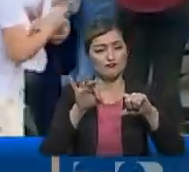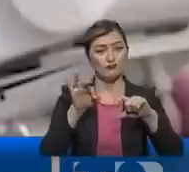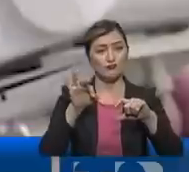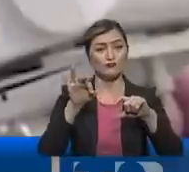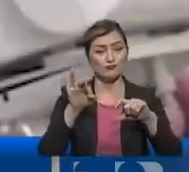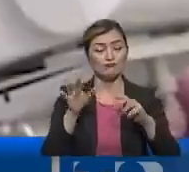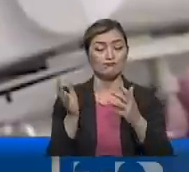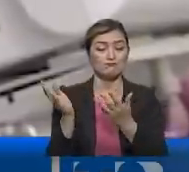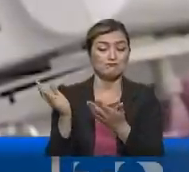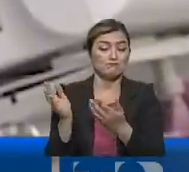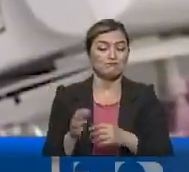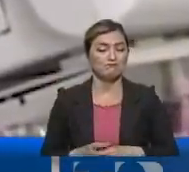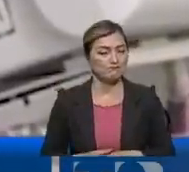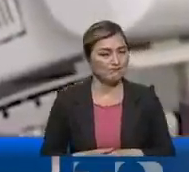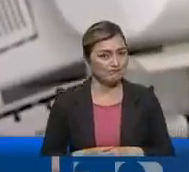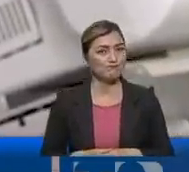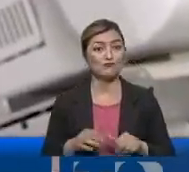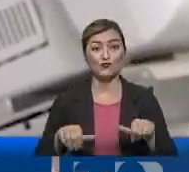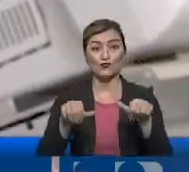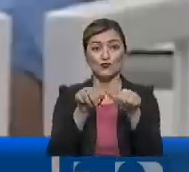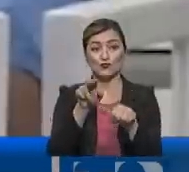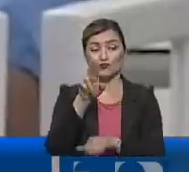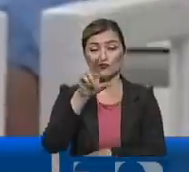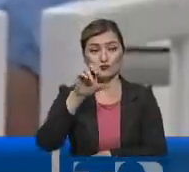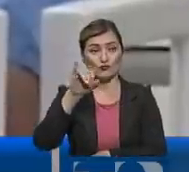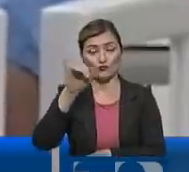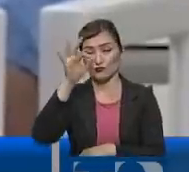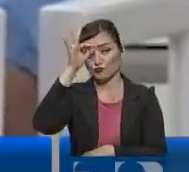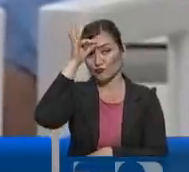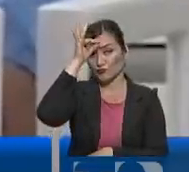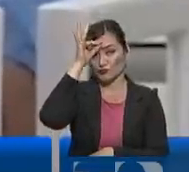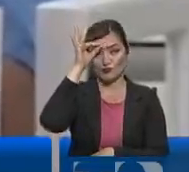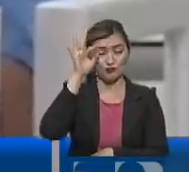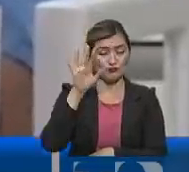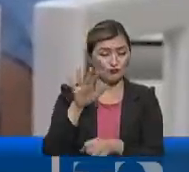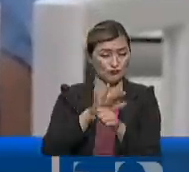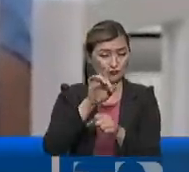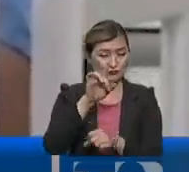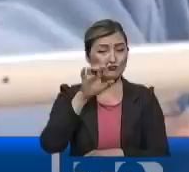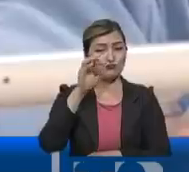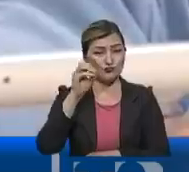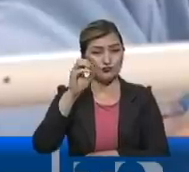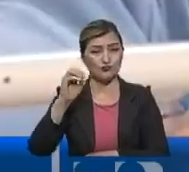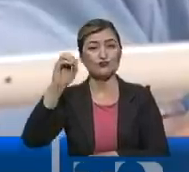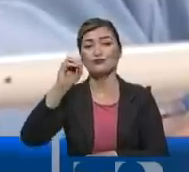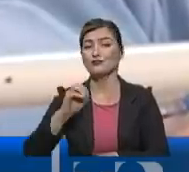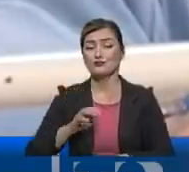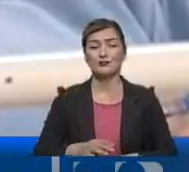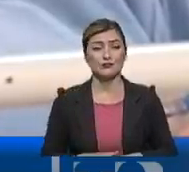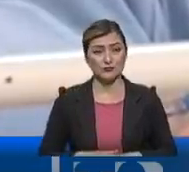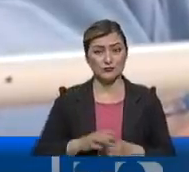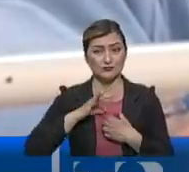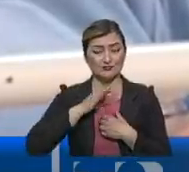provincia de Sáchila y esto se ve reflejado en el área UCI de los hospitales que se encuentran al 100%. Desde el inicio de la pandemia se